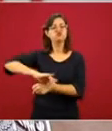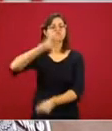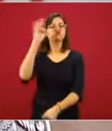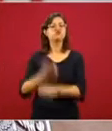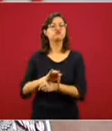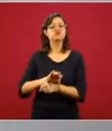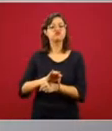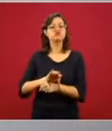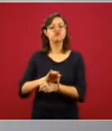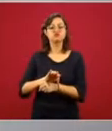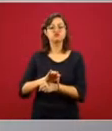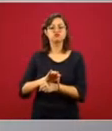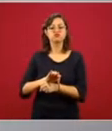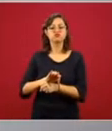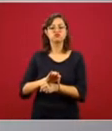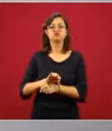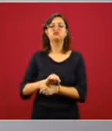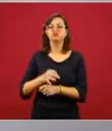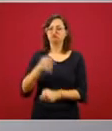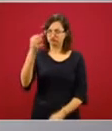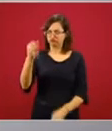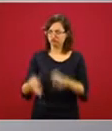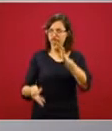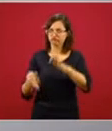en los tribunales,